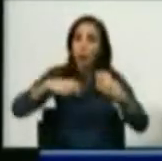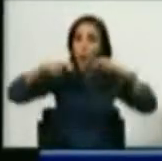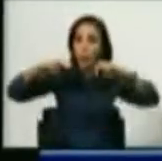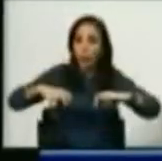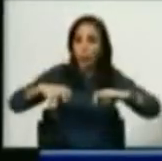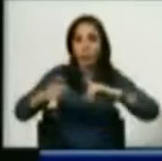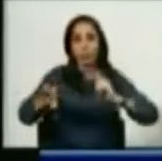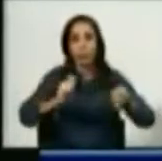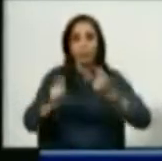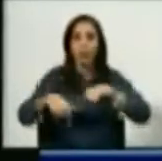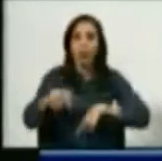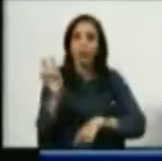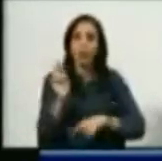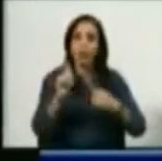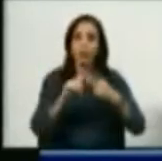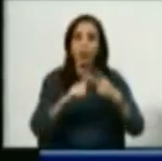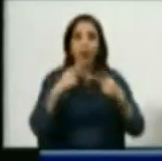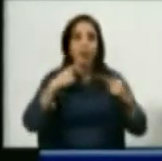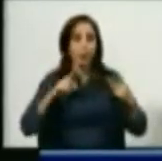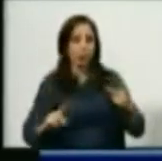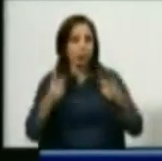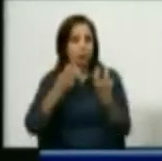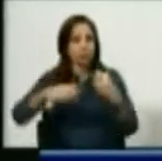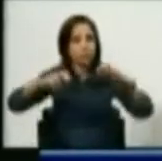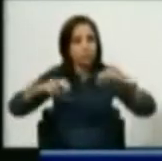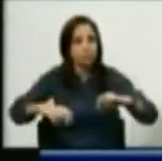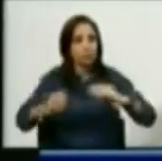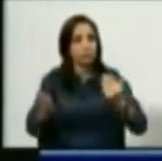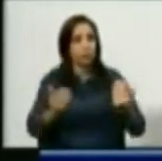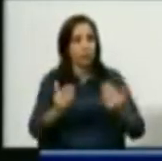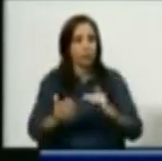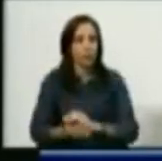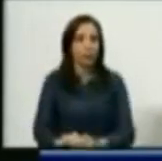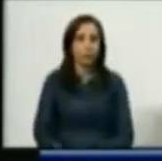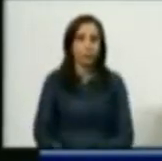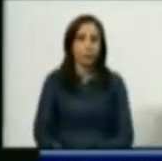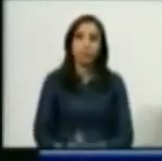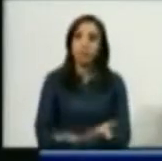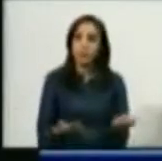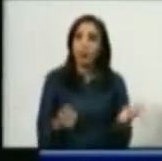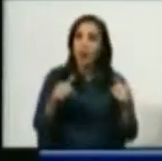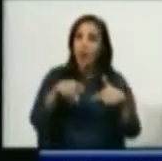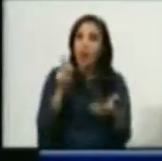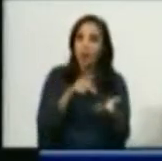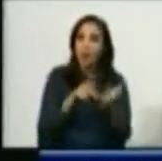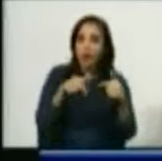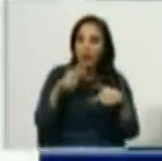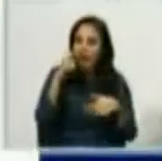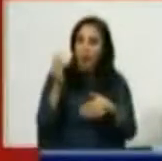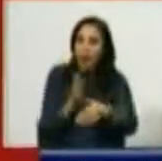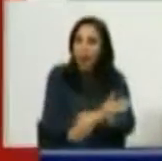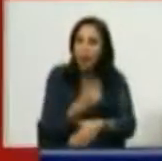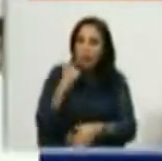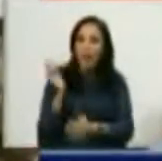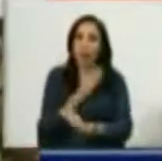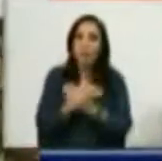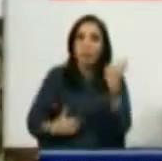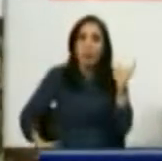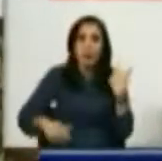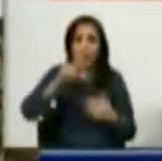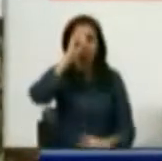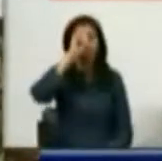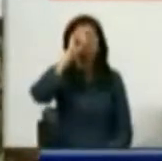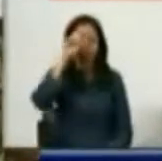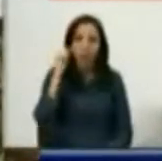Venezuela y Rusia estuvo aquí Antes había estado el presidente de Turquía